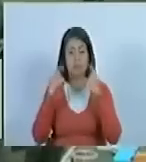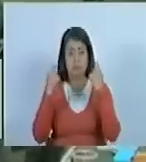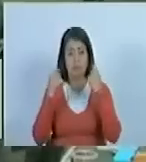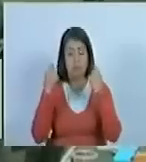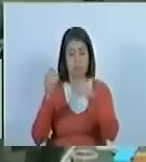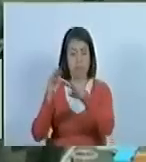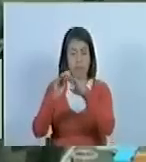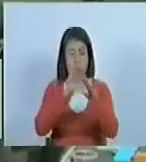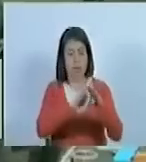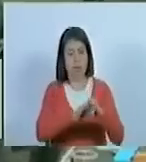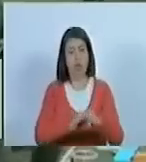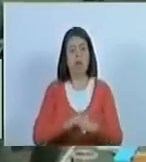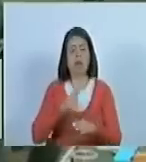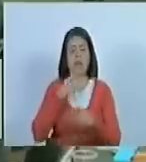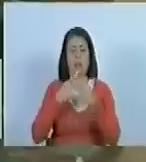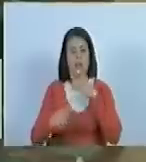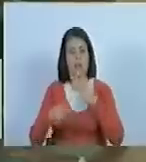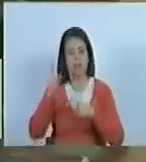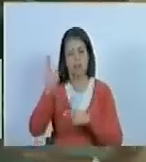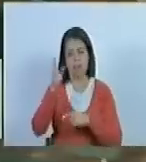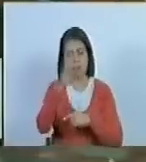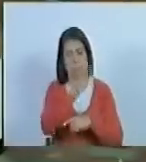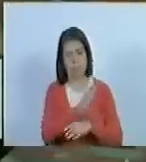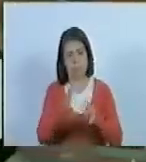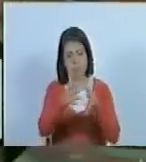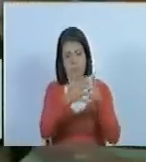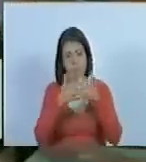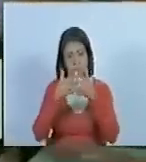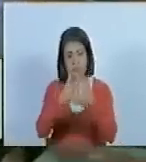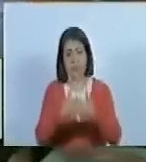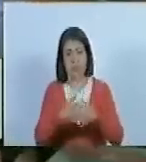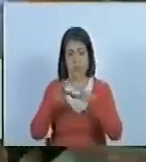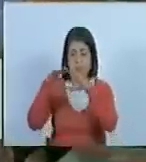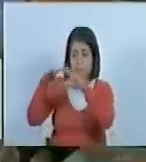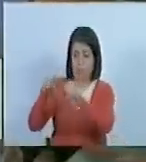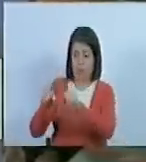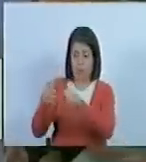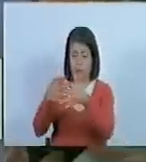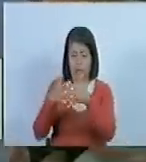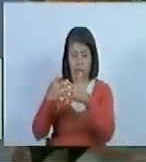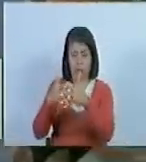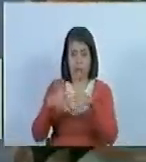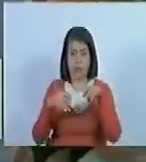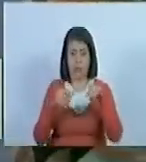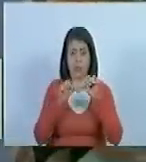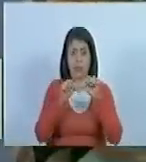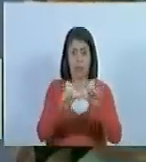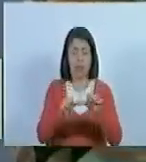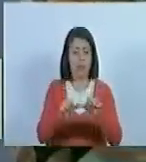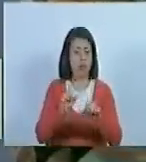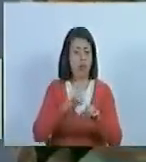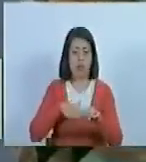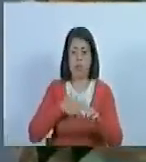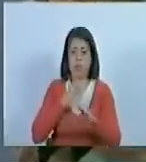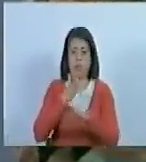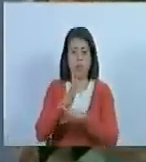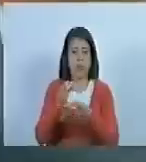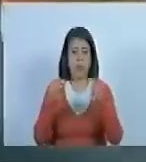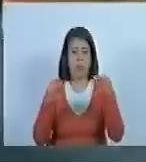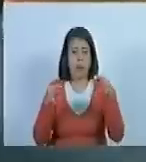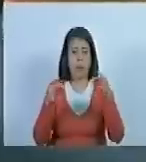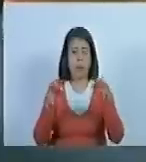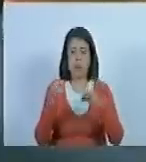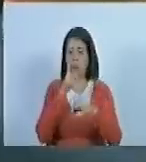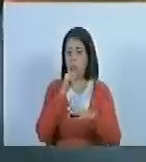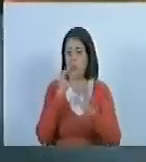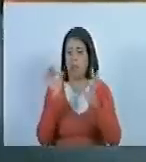que llamaron al bloqueo, que llamaron a las sanciones, que llamaron a que nos invadieran, esos medios se quedaron sin poder salir porque no nos llegó más papel